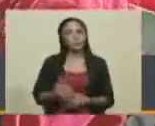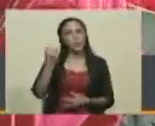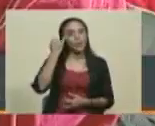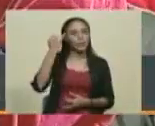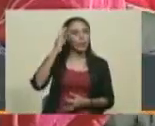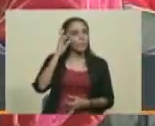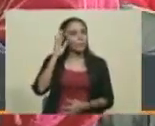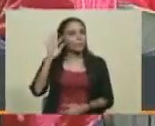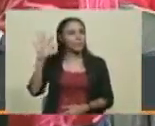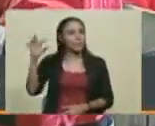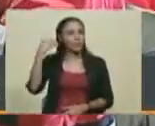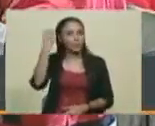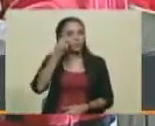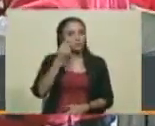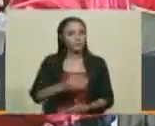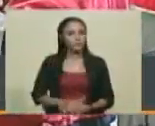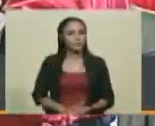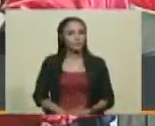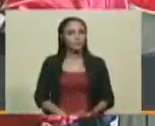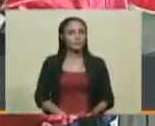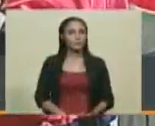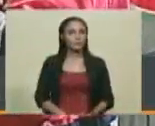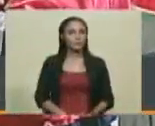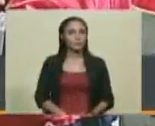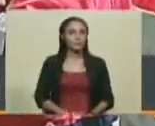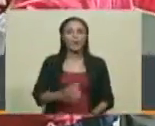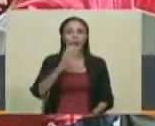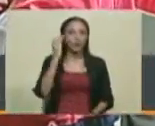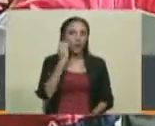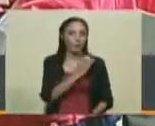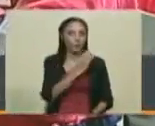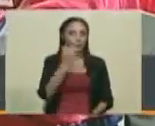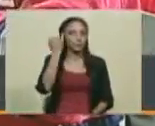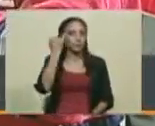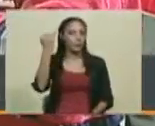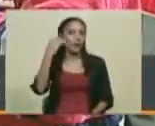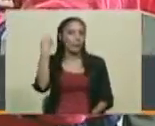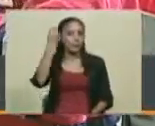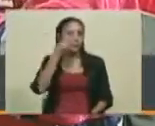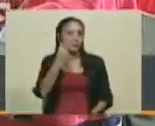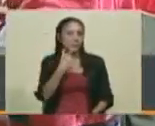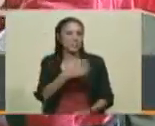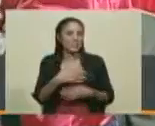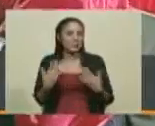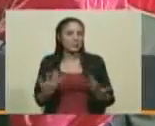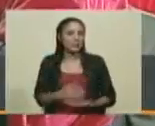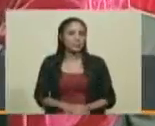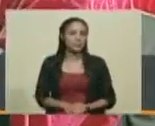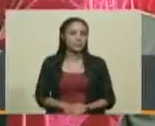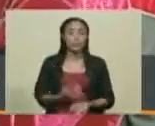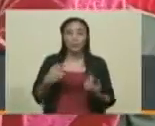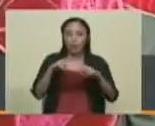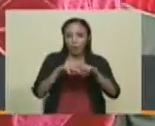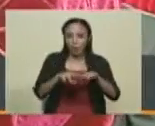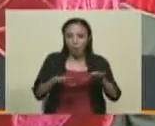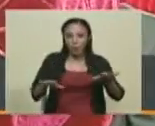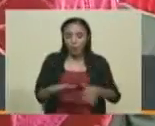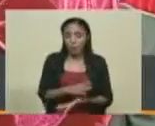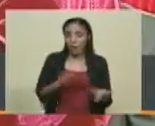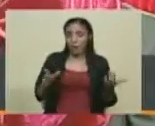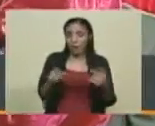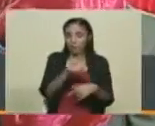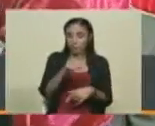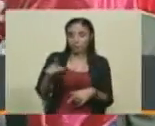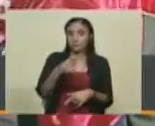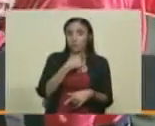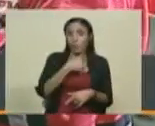unas palabras de nuestro hermano gigante Fidel Castro, que decía: a los niños les gusta que